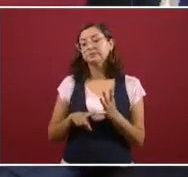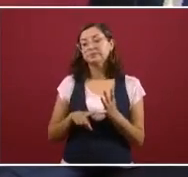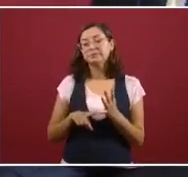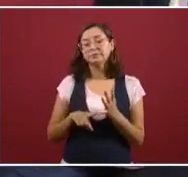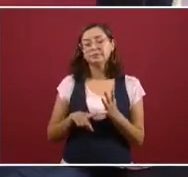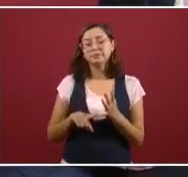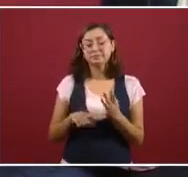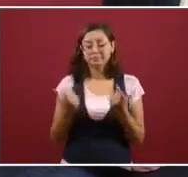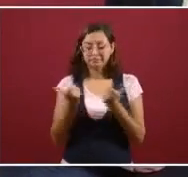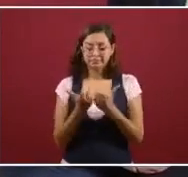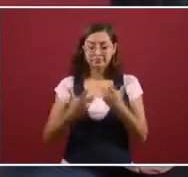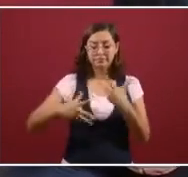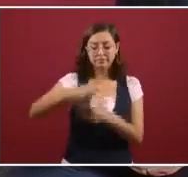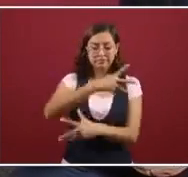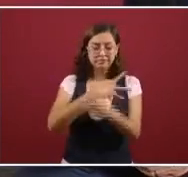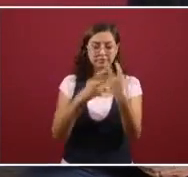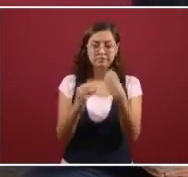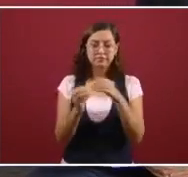crecimiento económico.